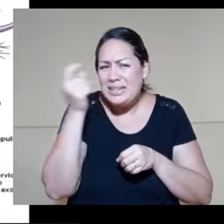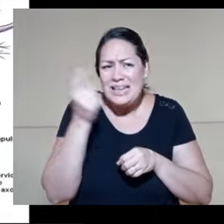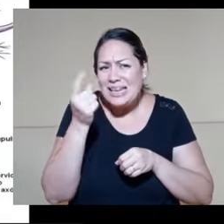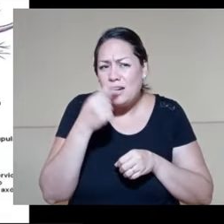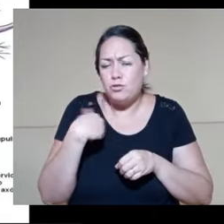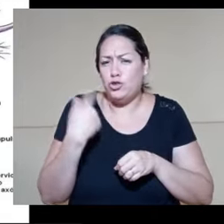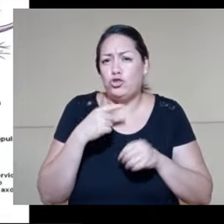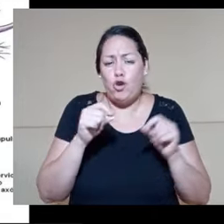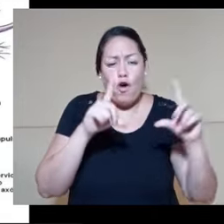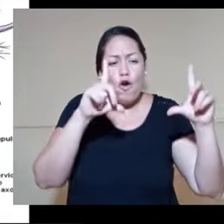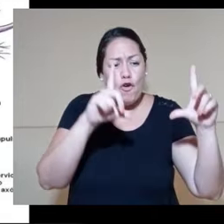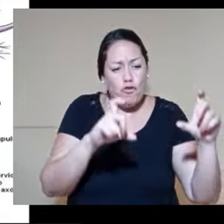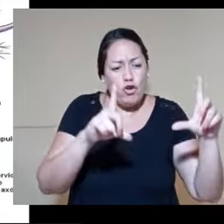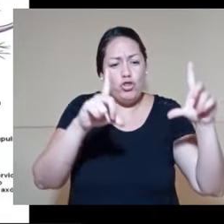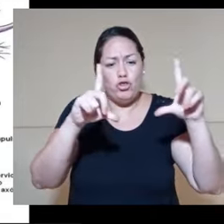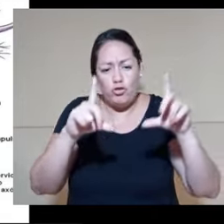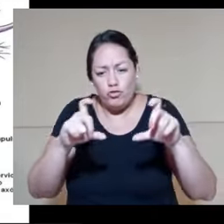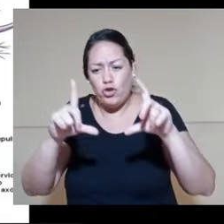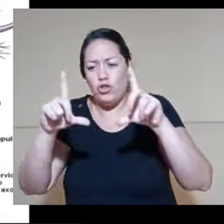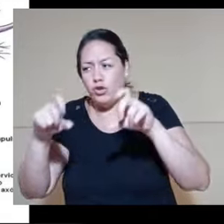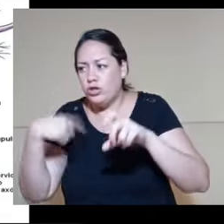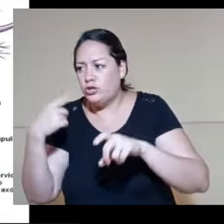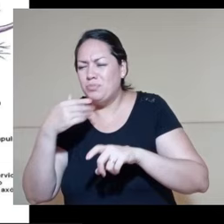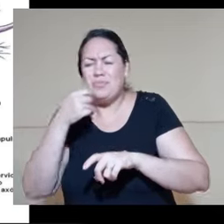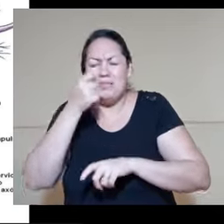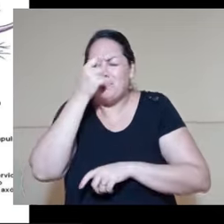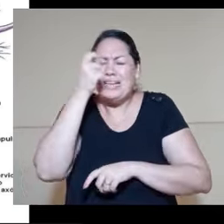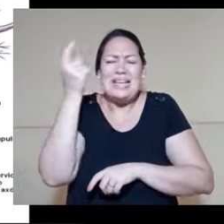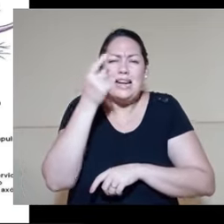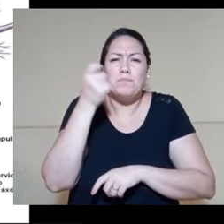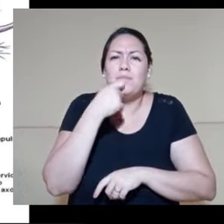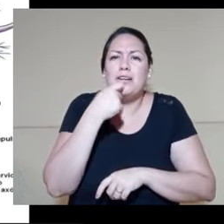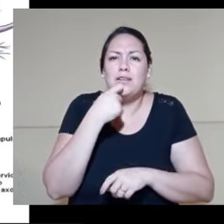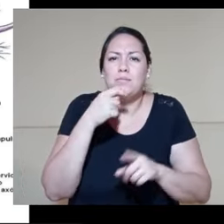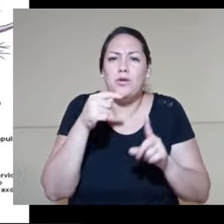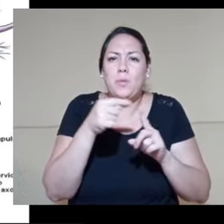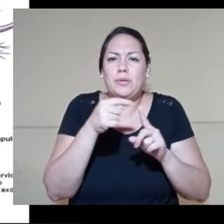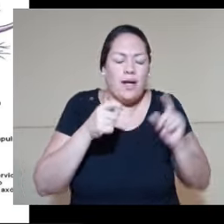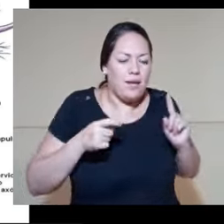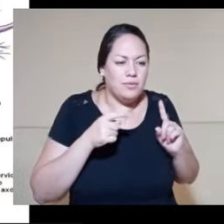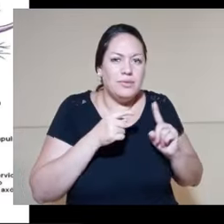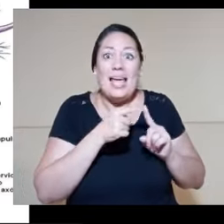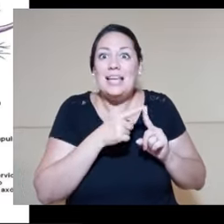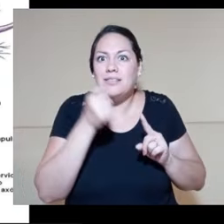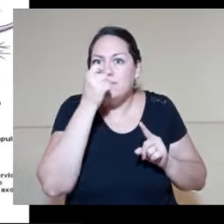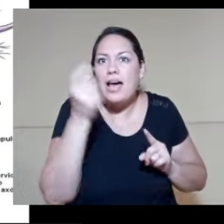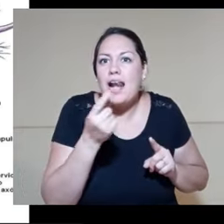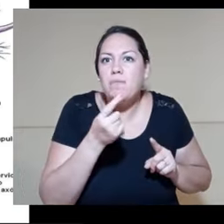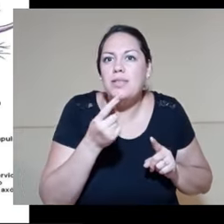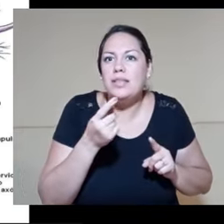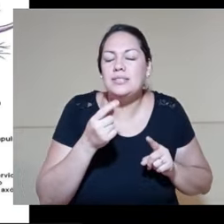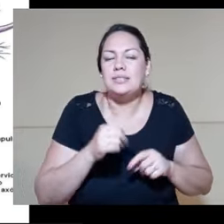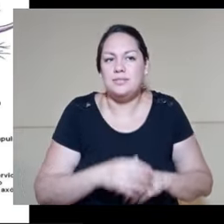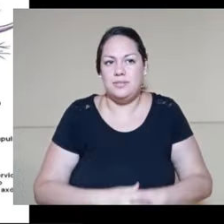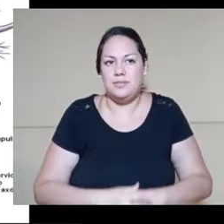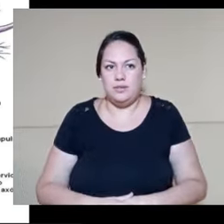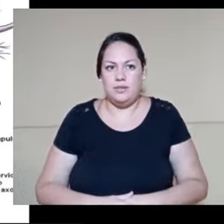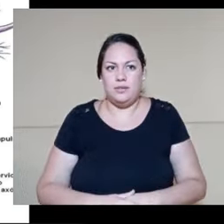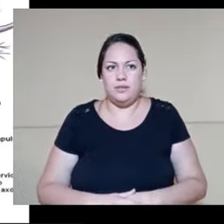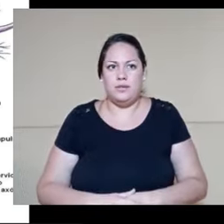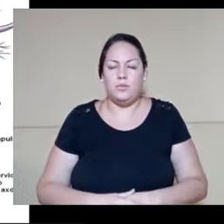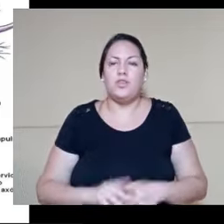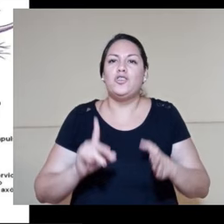esto es prácticamente en el mismo momento. Es tan veloz como que si yo me pincho el dedo ya lo estoy